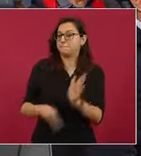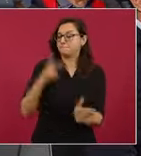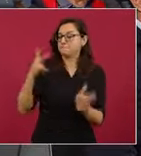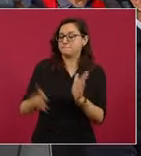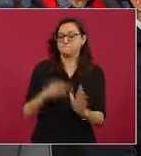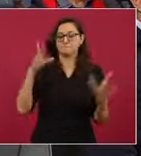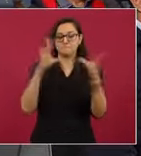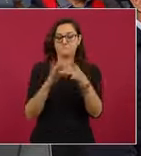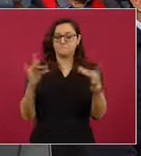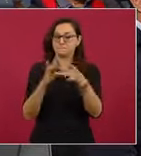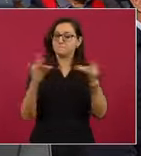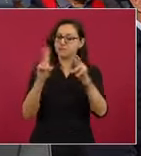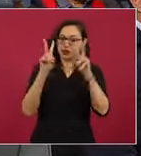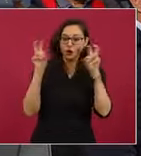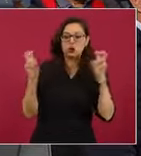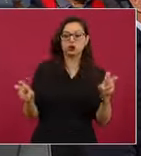bélico.